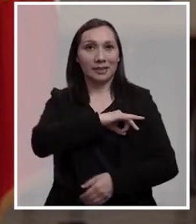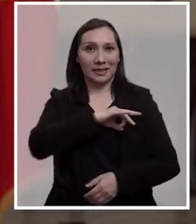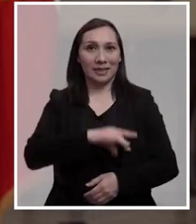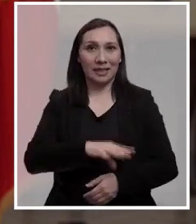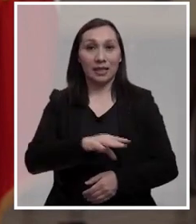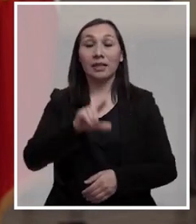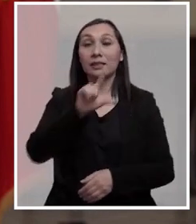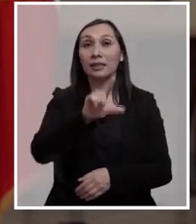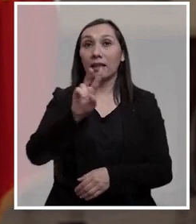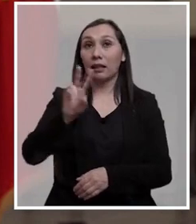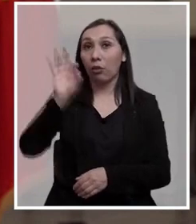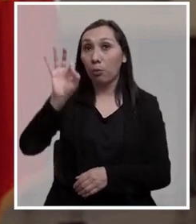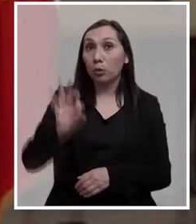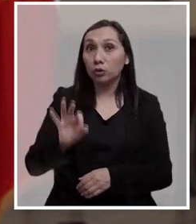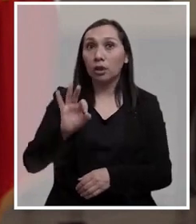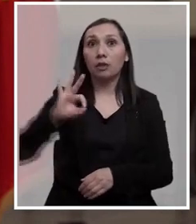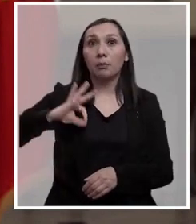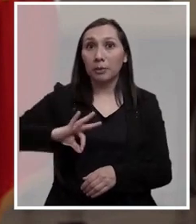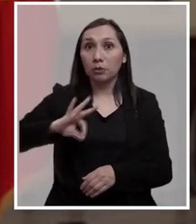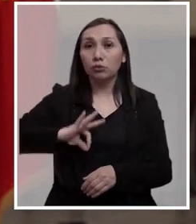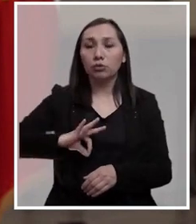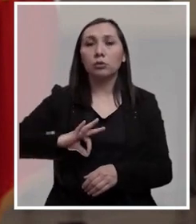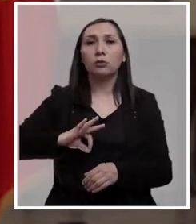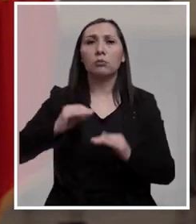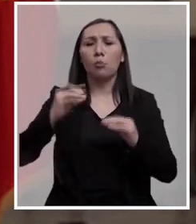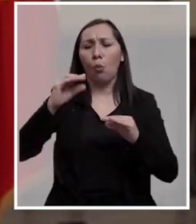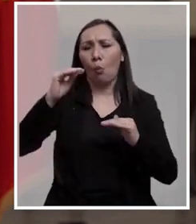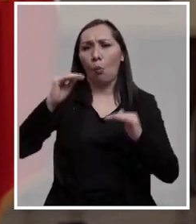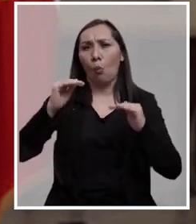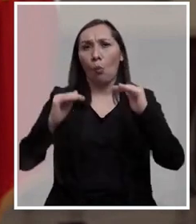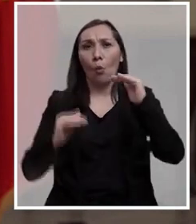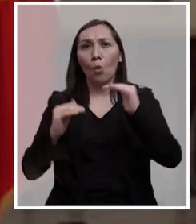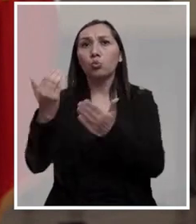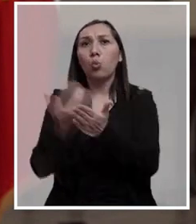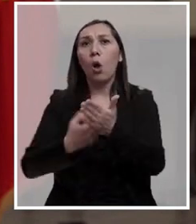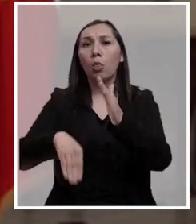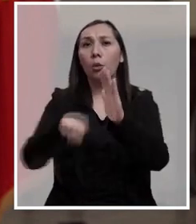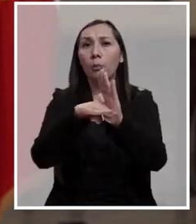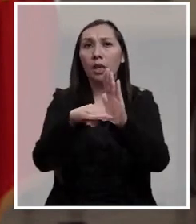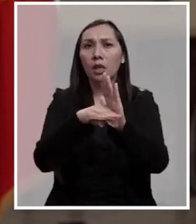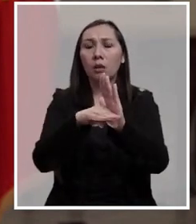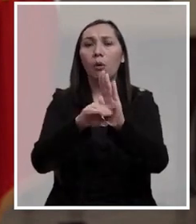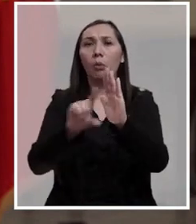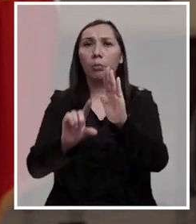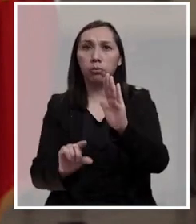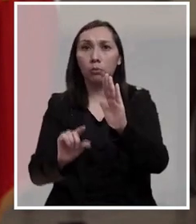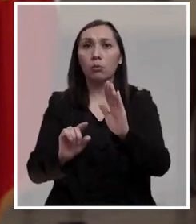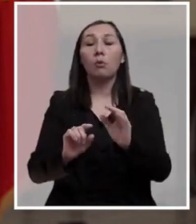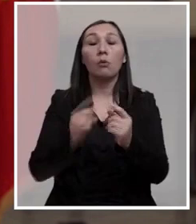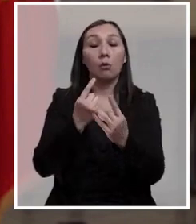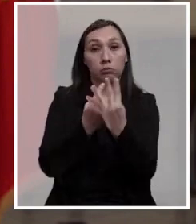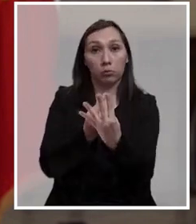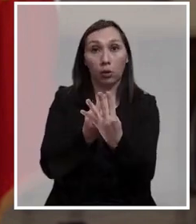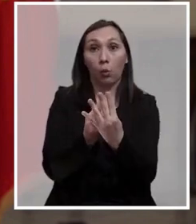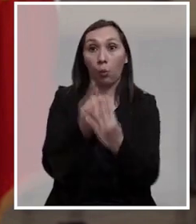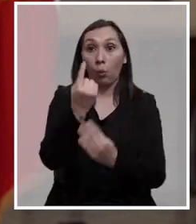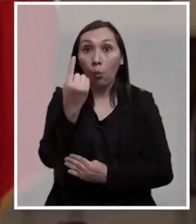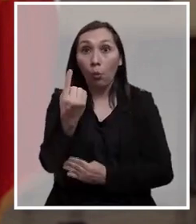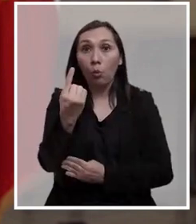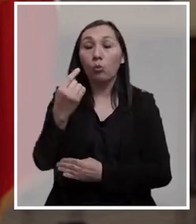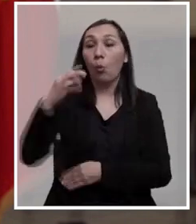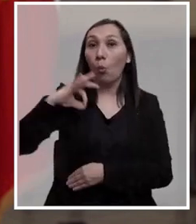el 72% de las pensiones son inferiores al salario mínimo y uno de cada cuatro jubilados